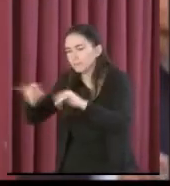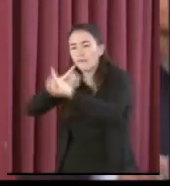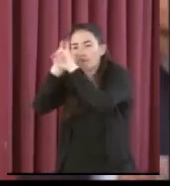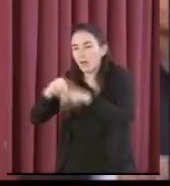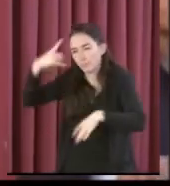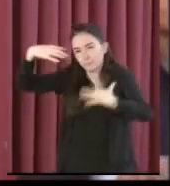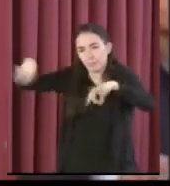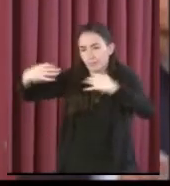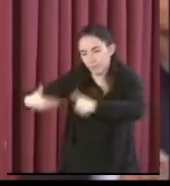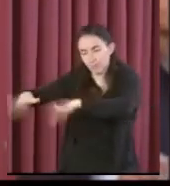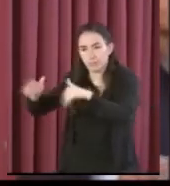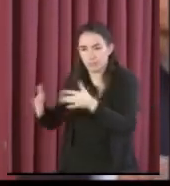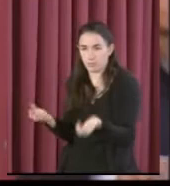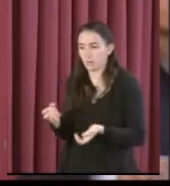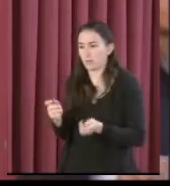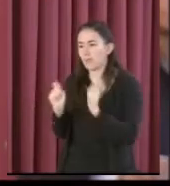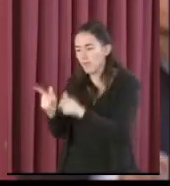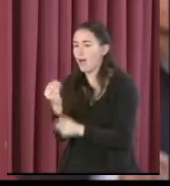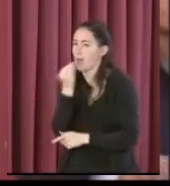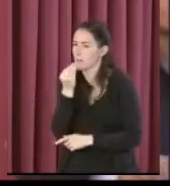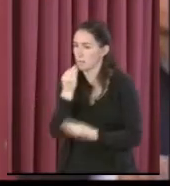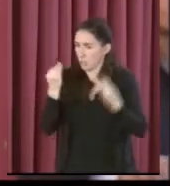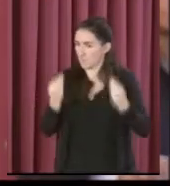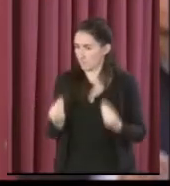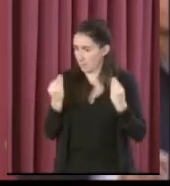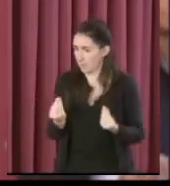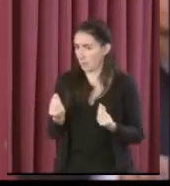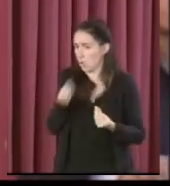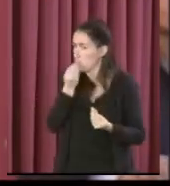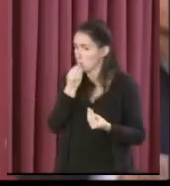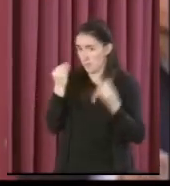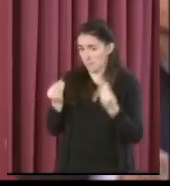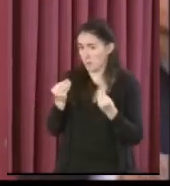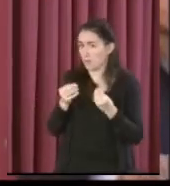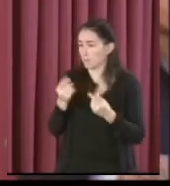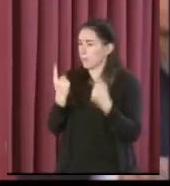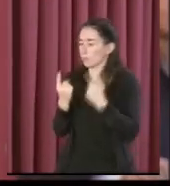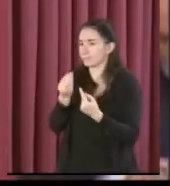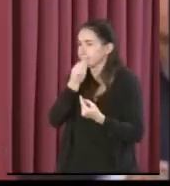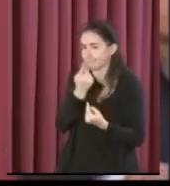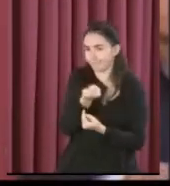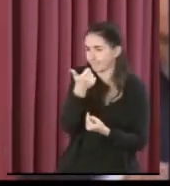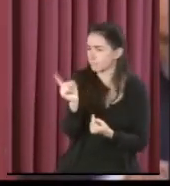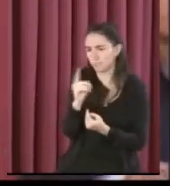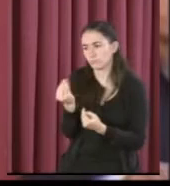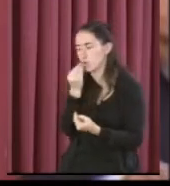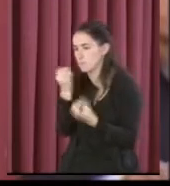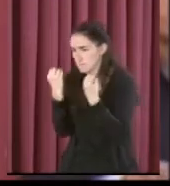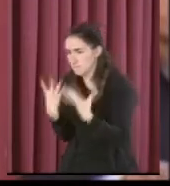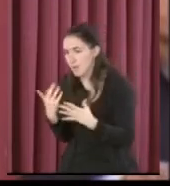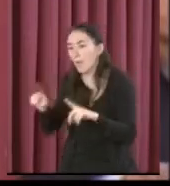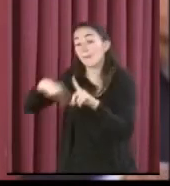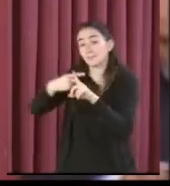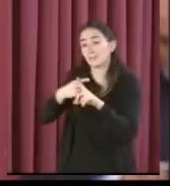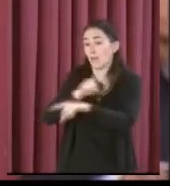alimentación adecuada de los menores a través de programas innovadores o a garantizar el acceso al deporte,